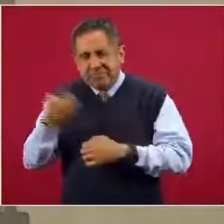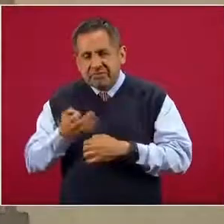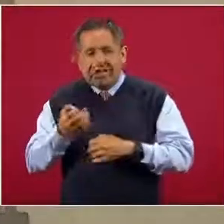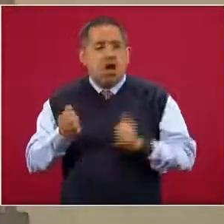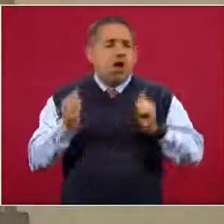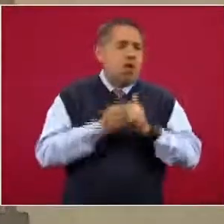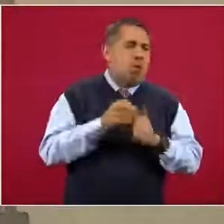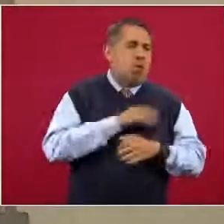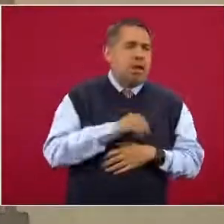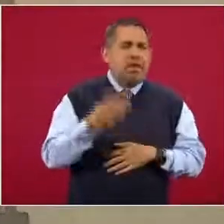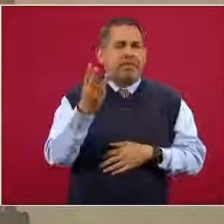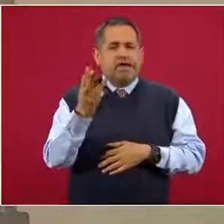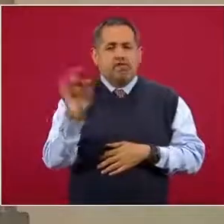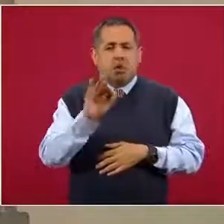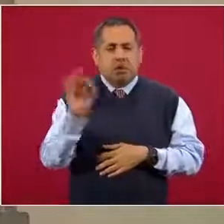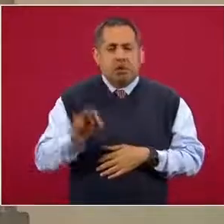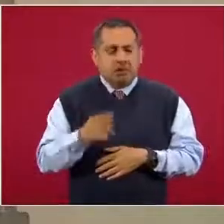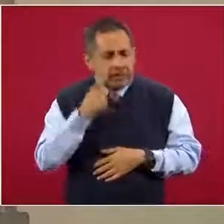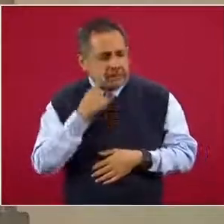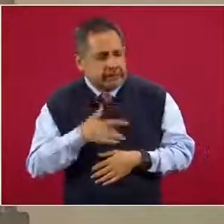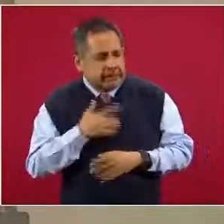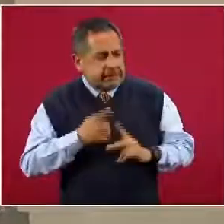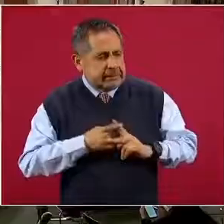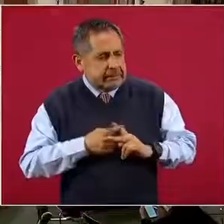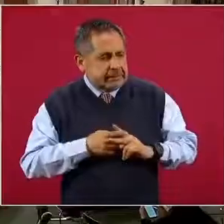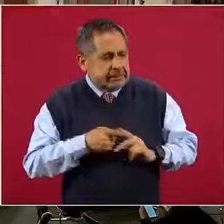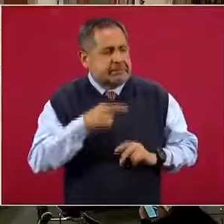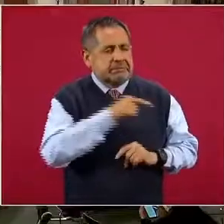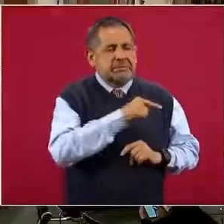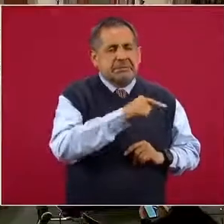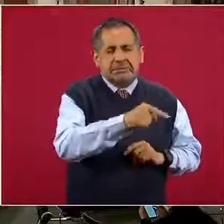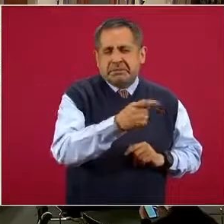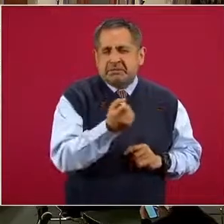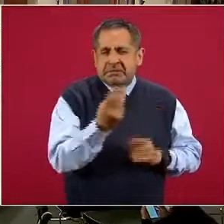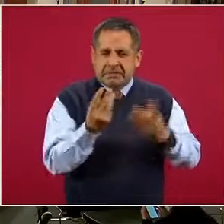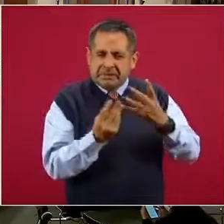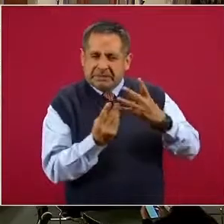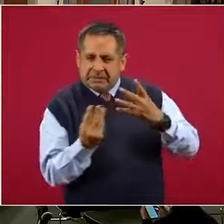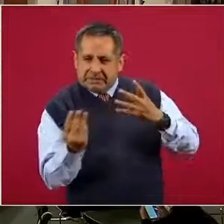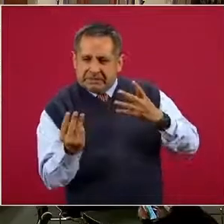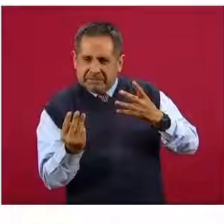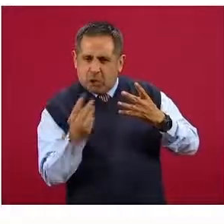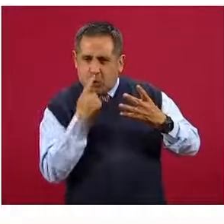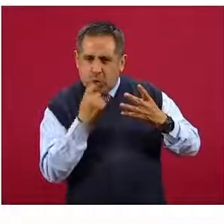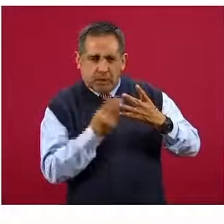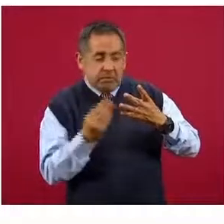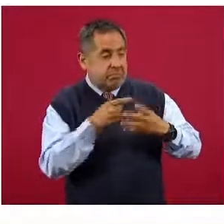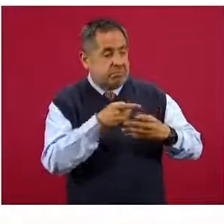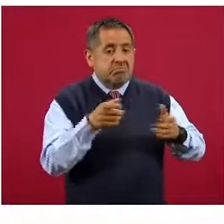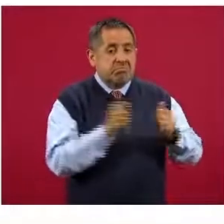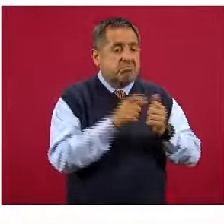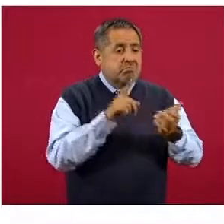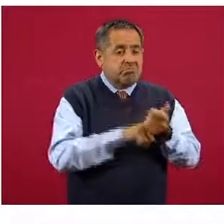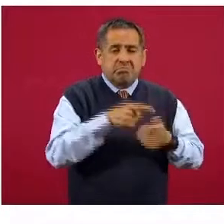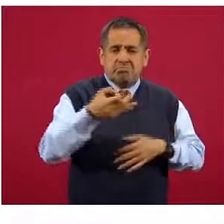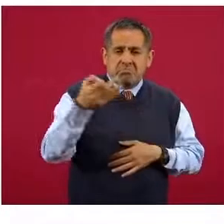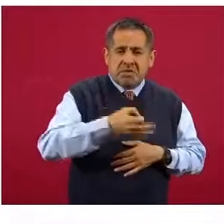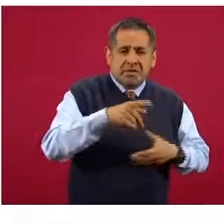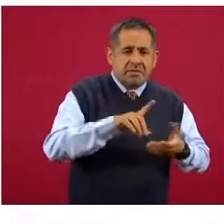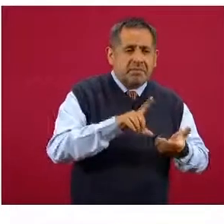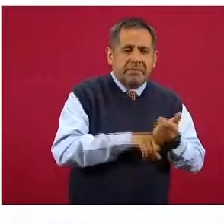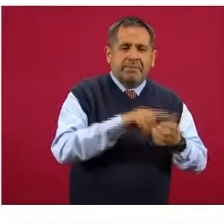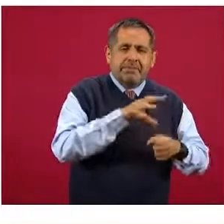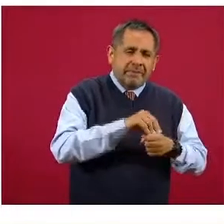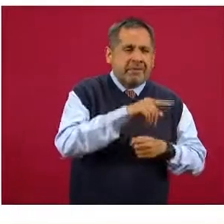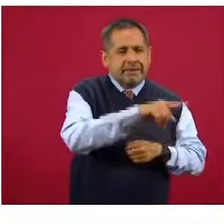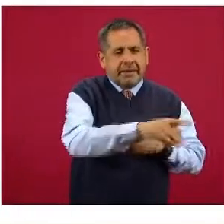y alrededor de un 3%, que son esos pequeños casos abajo de color rojo, han sido confirmados hasta el momento